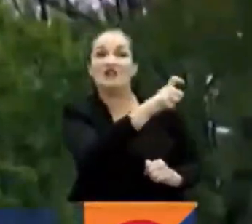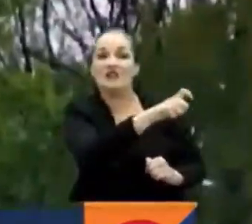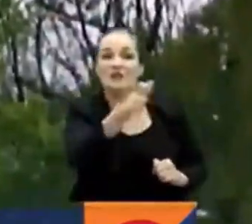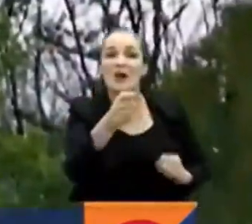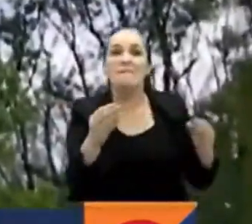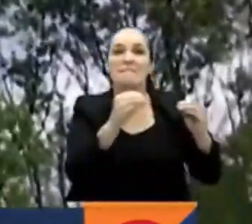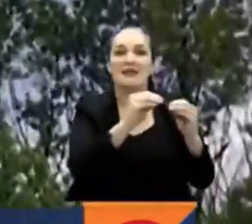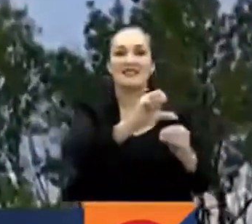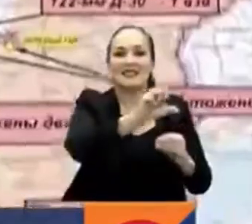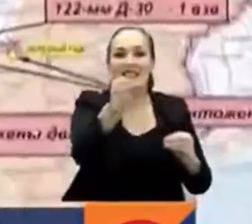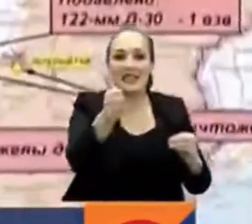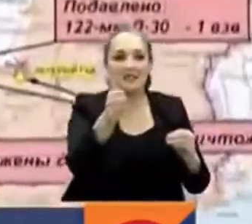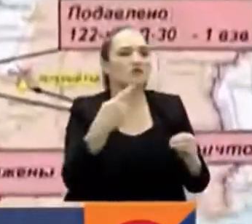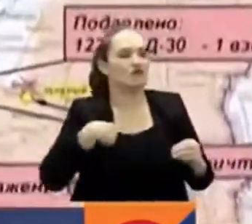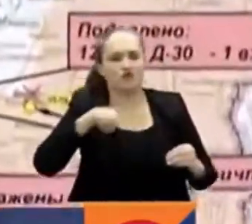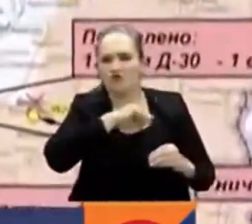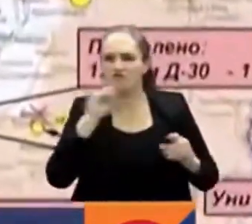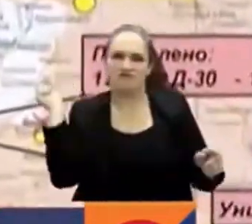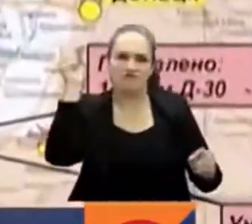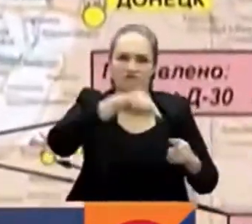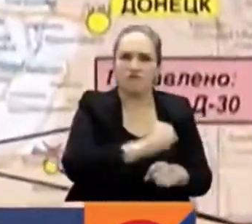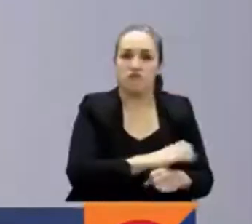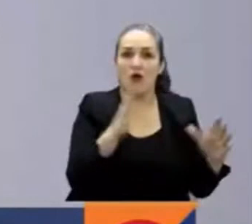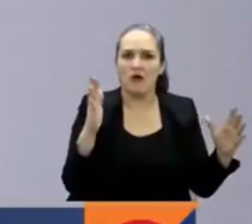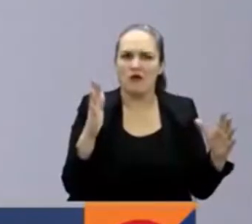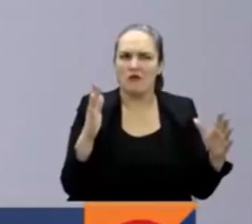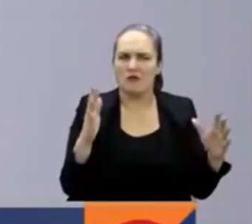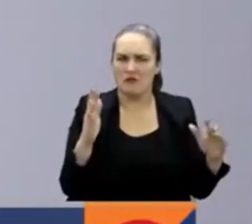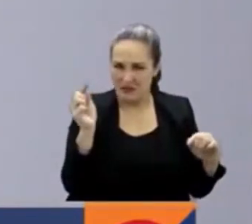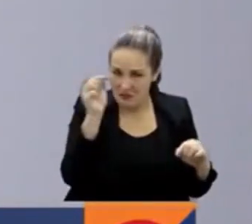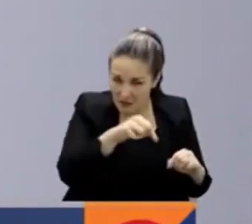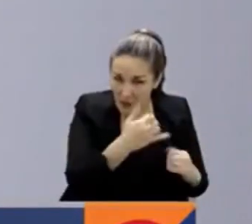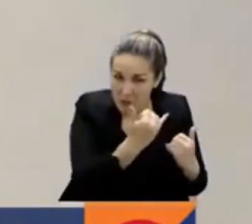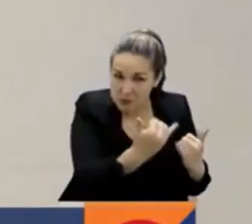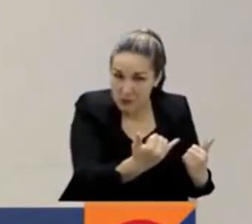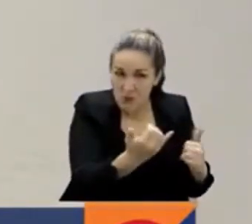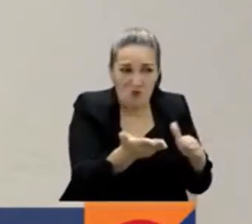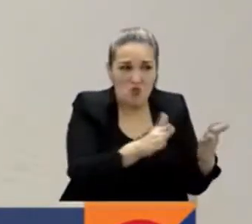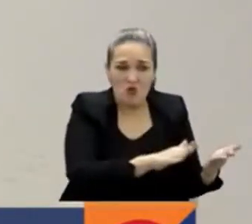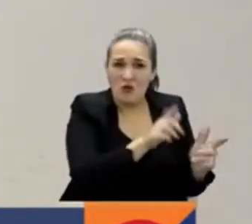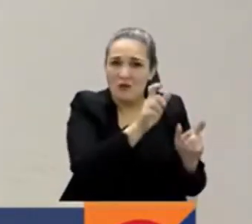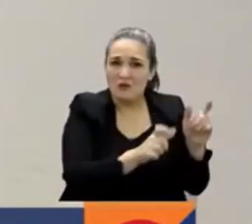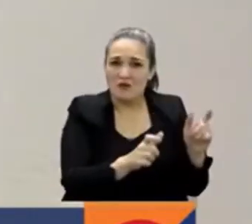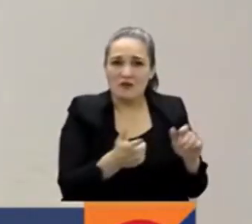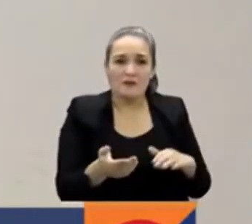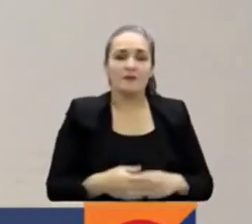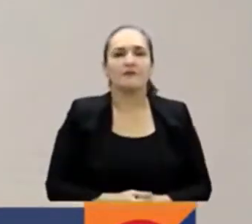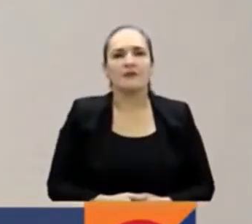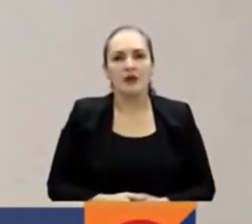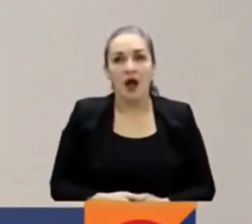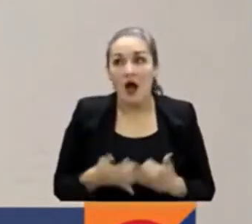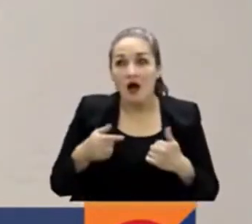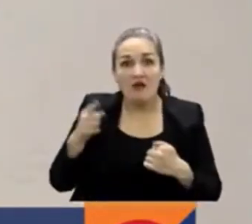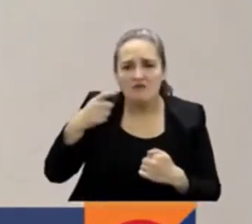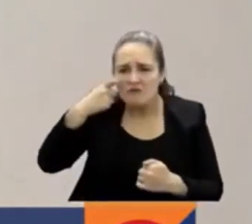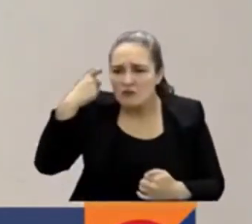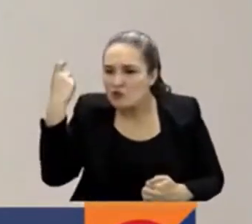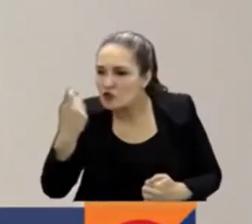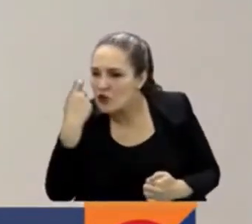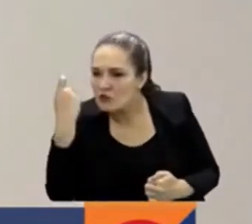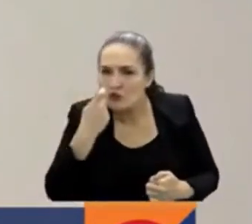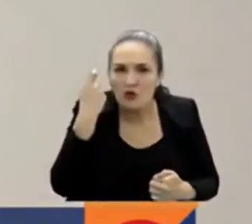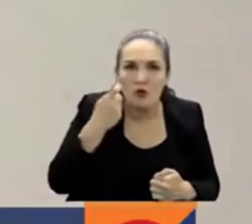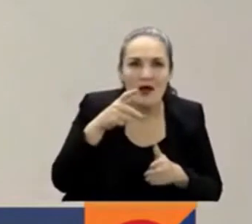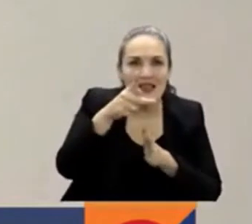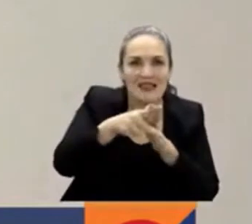equipo militares fueron destruidas. Fuere cual fuere el objetivo, lo cierto es que fue fatal. Las operaciones de búsqueda y rescate en la estación de